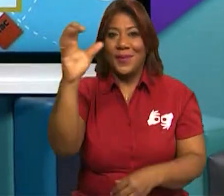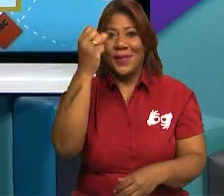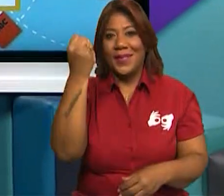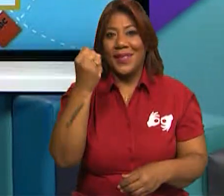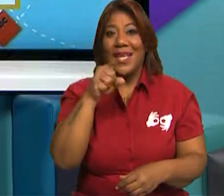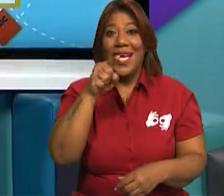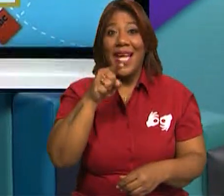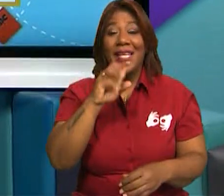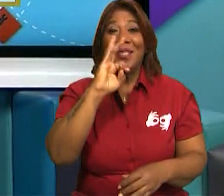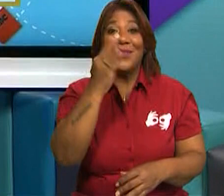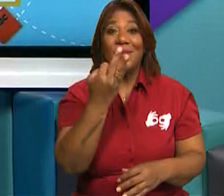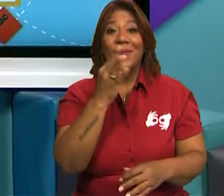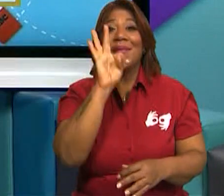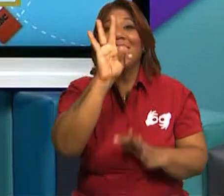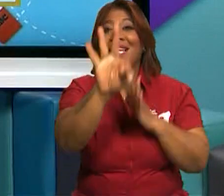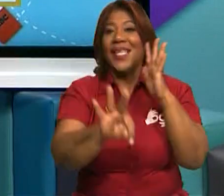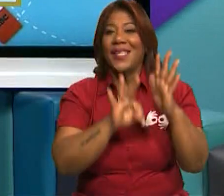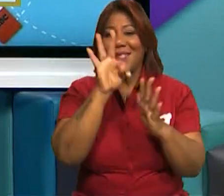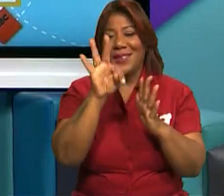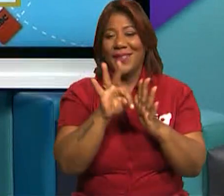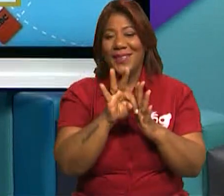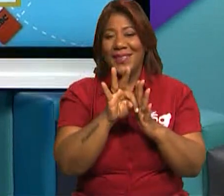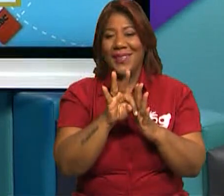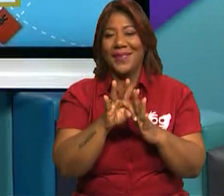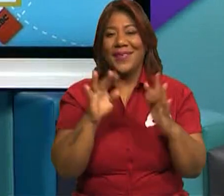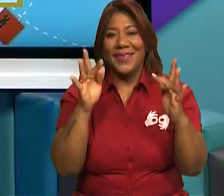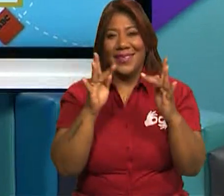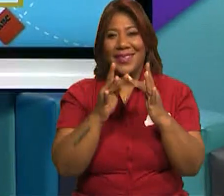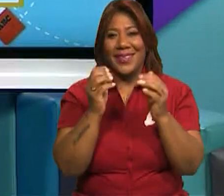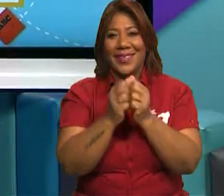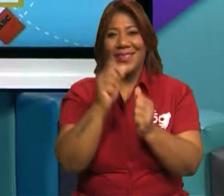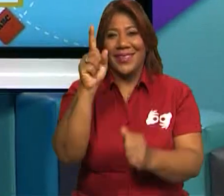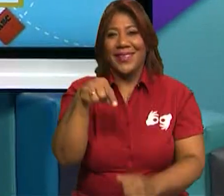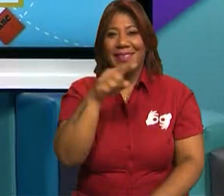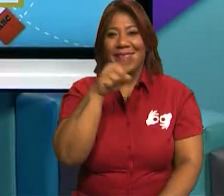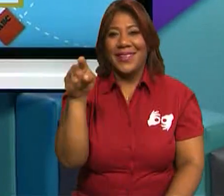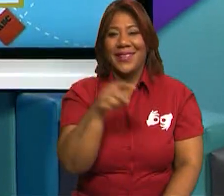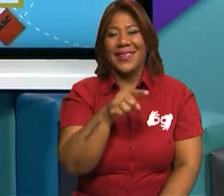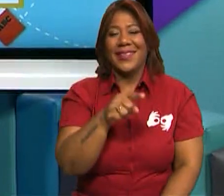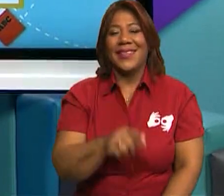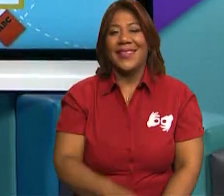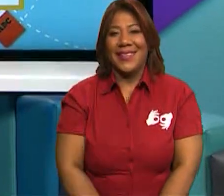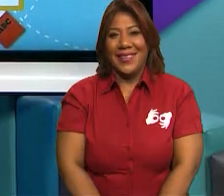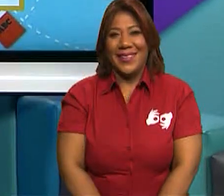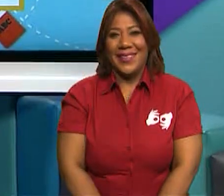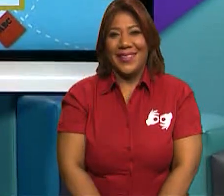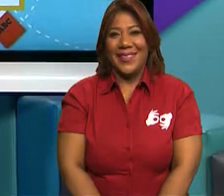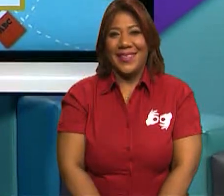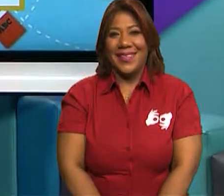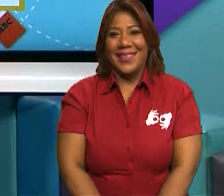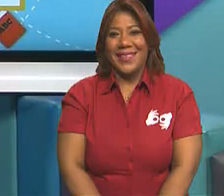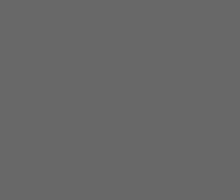lograrlo a tu ritmo y a tu estilo. La estrella se conecta con la diversidad. ¡Chao!